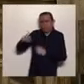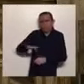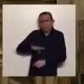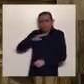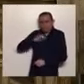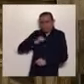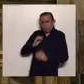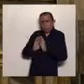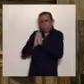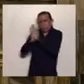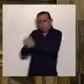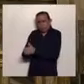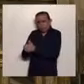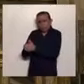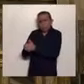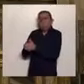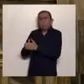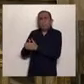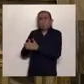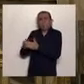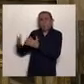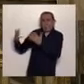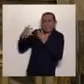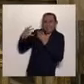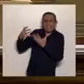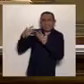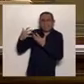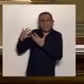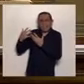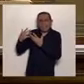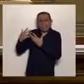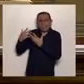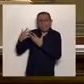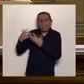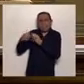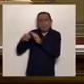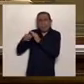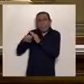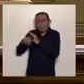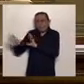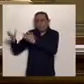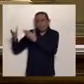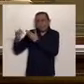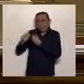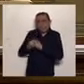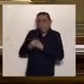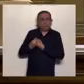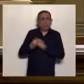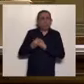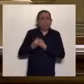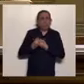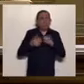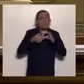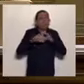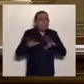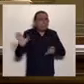que nos ofenden. No nos dejes caer en la tentación y líbranos del mal. Líbranos, Señor,